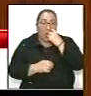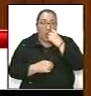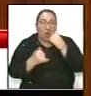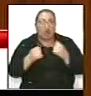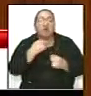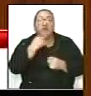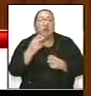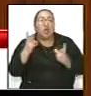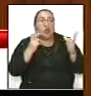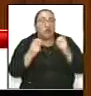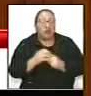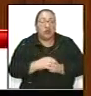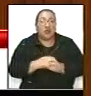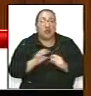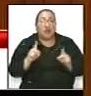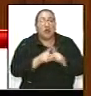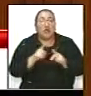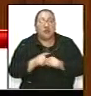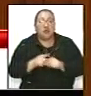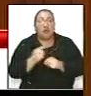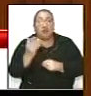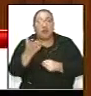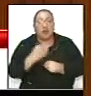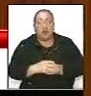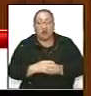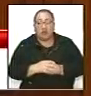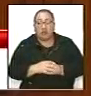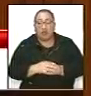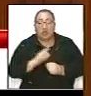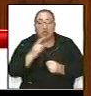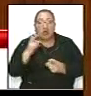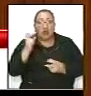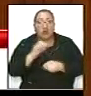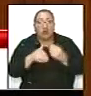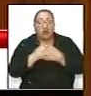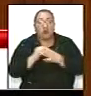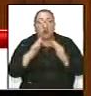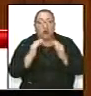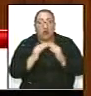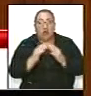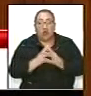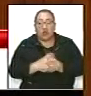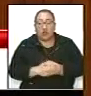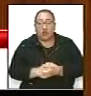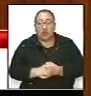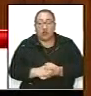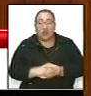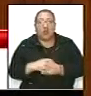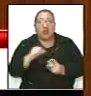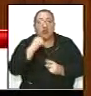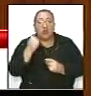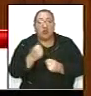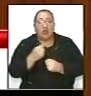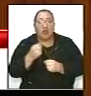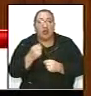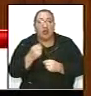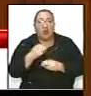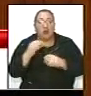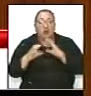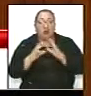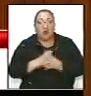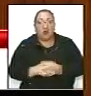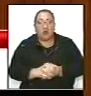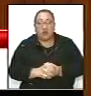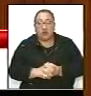es escuchada, pero también pedimos que sean escuchados en sus hogares, en la sociedad, en los medios de